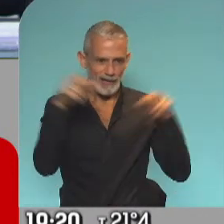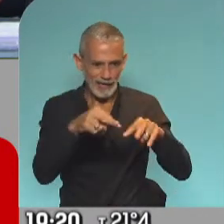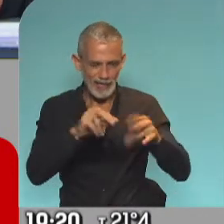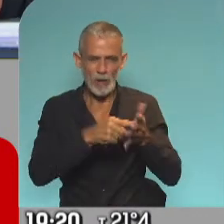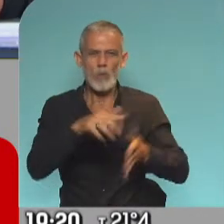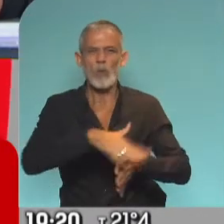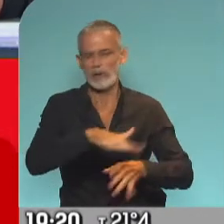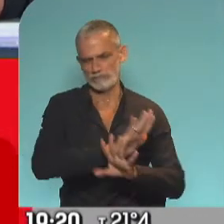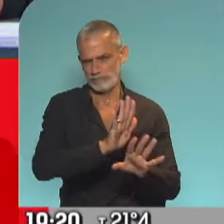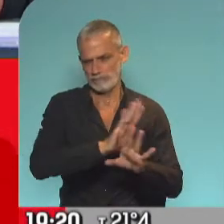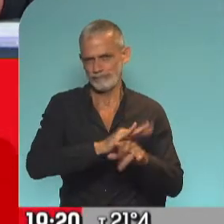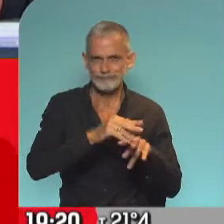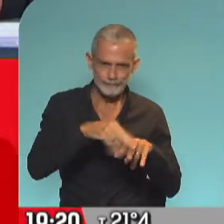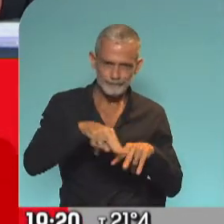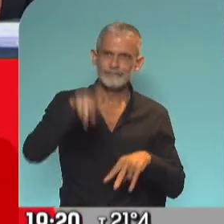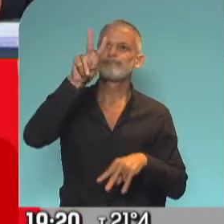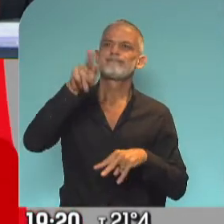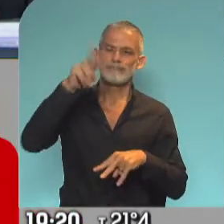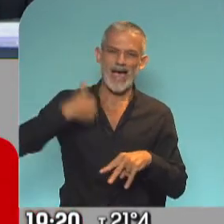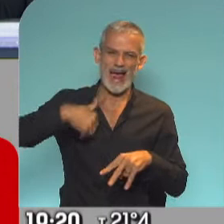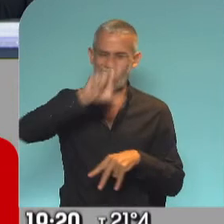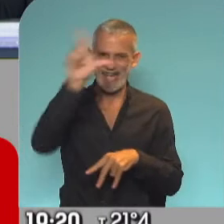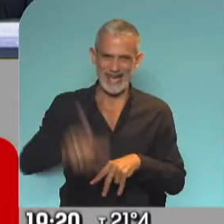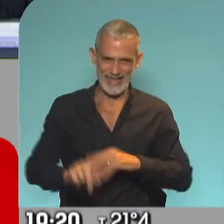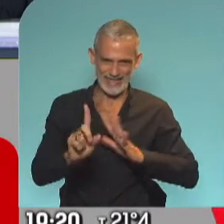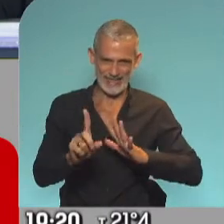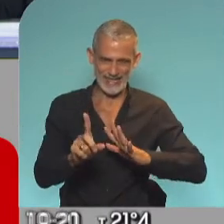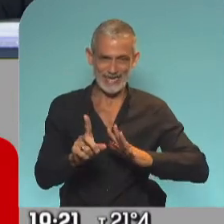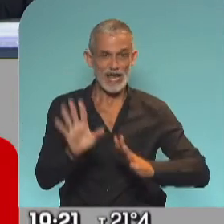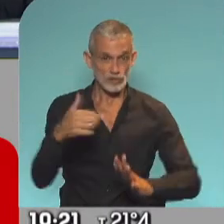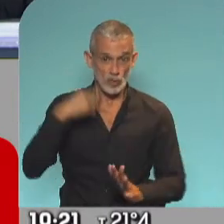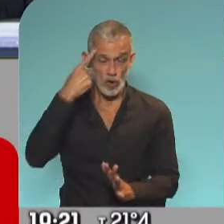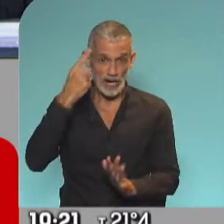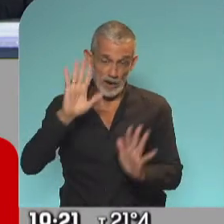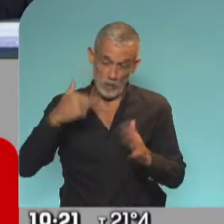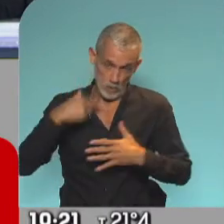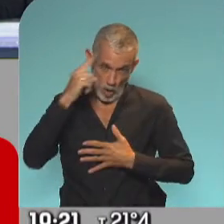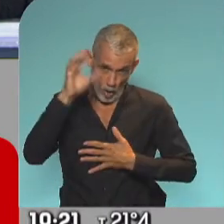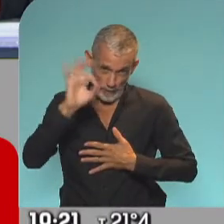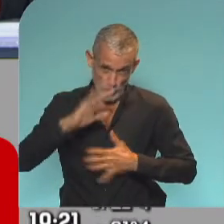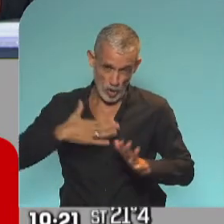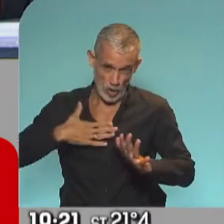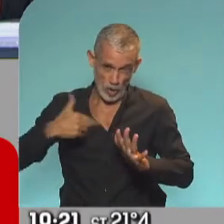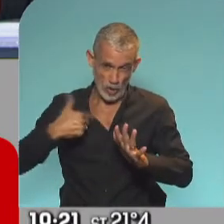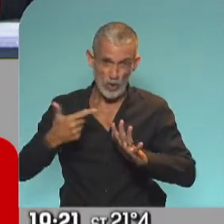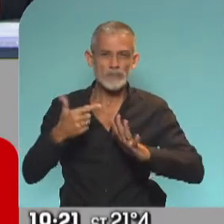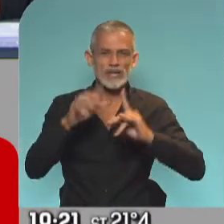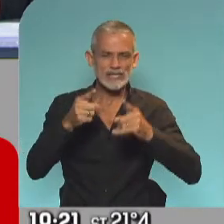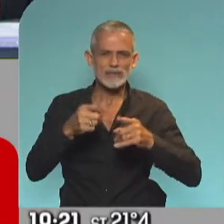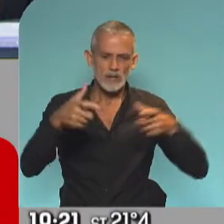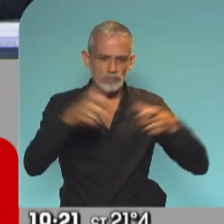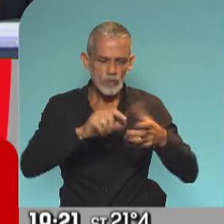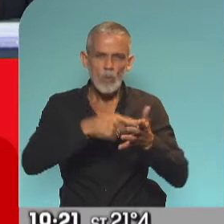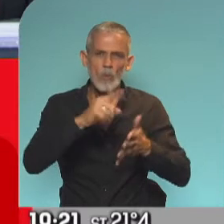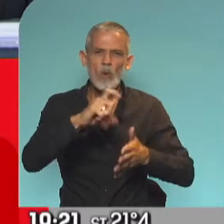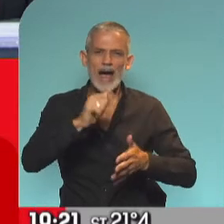del porteñocentrismo y no hablemos solo de la ciudad de Buenos Aires. Yo creo, esto es una apreciación personal, que además del